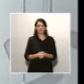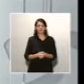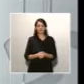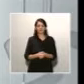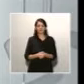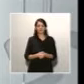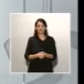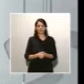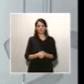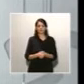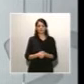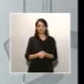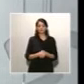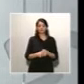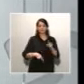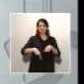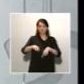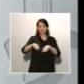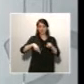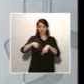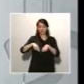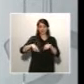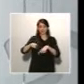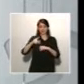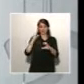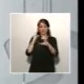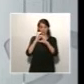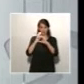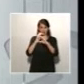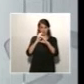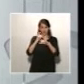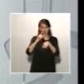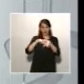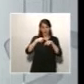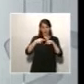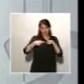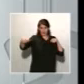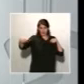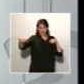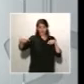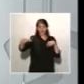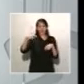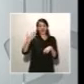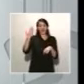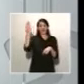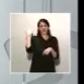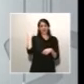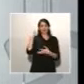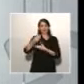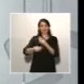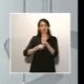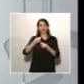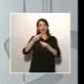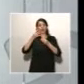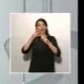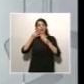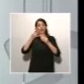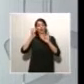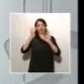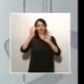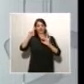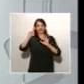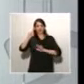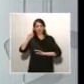larga distancia en autobús, en el día de ayer fue un 91% inferior a un día